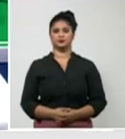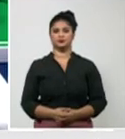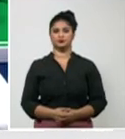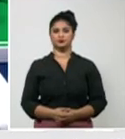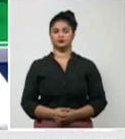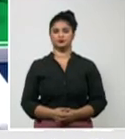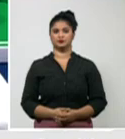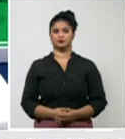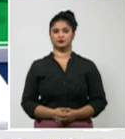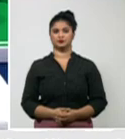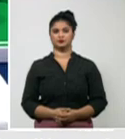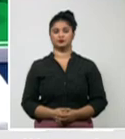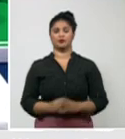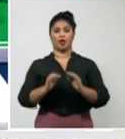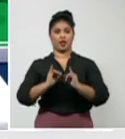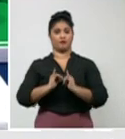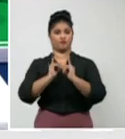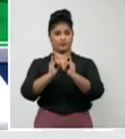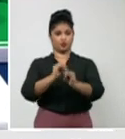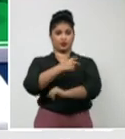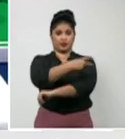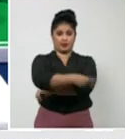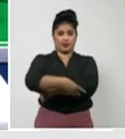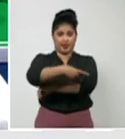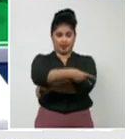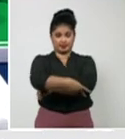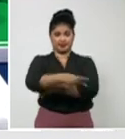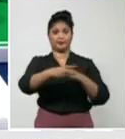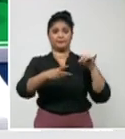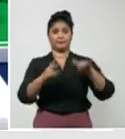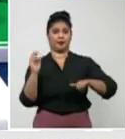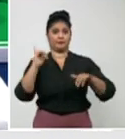países, 12 de los importados, pues